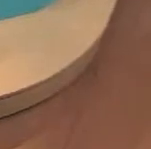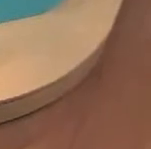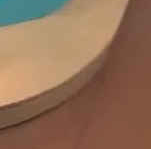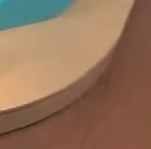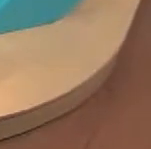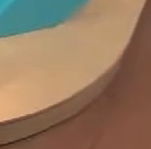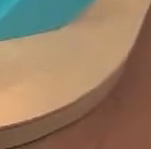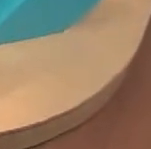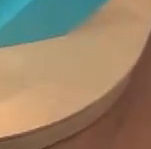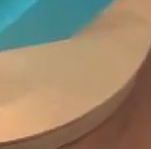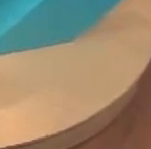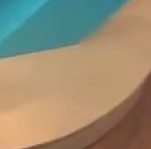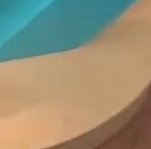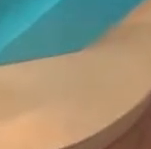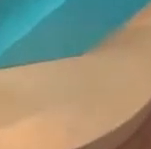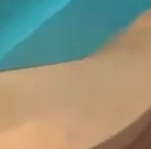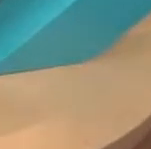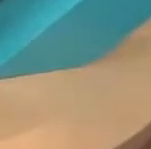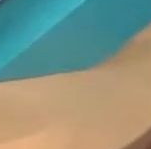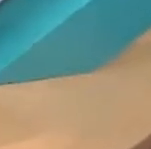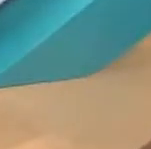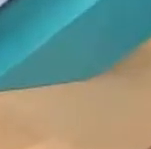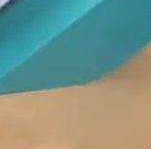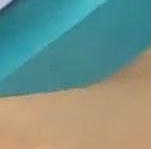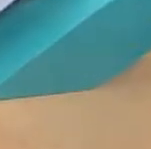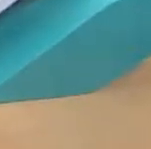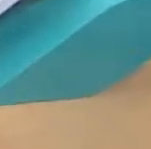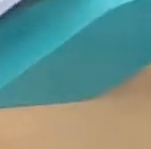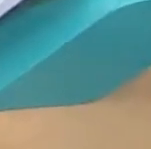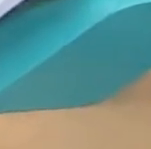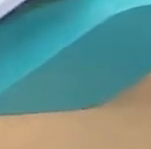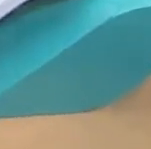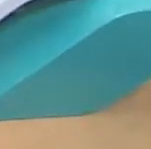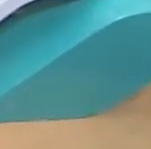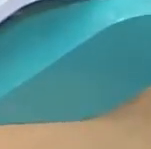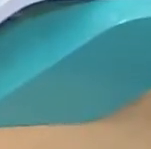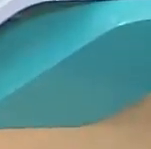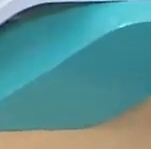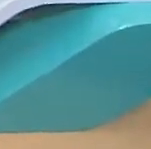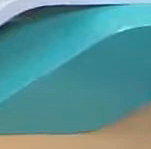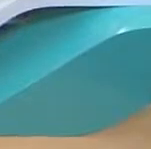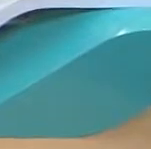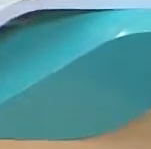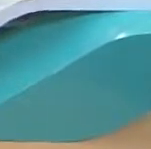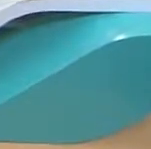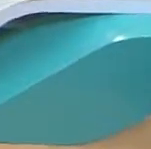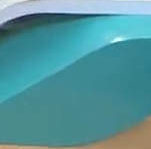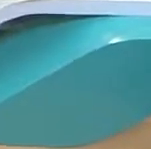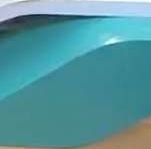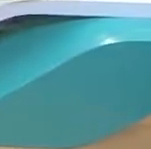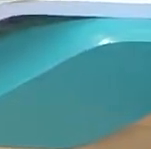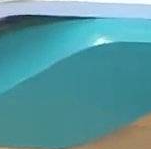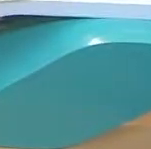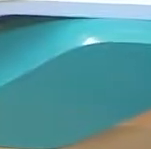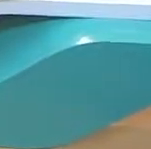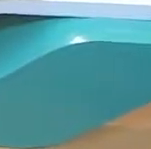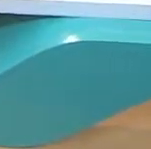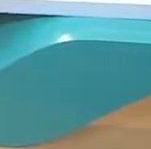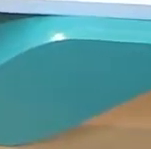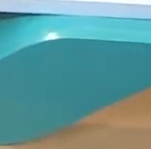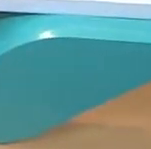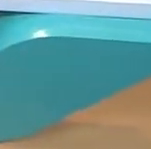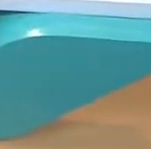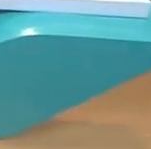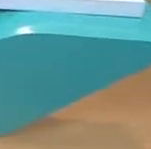Como lo anunciamos, hoy nos acompaña en nuestros estudios el presidente del Consejo de Ministros, el doctor Juan Jiménez, a quien le damos la bienvenida a los estudios de TV